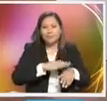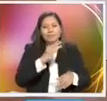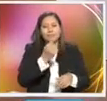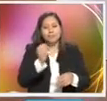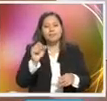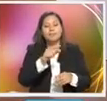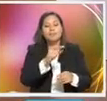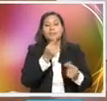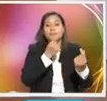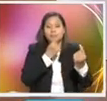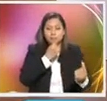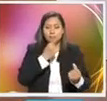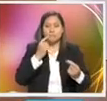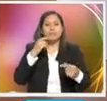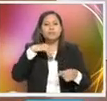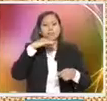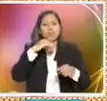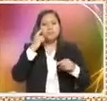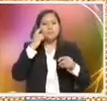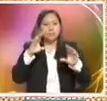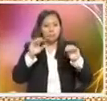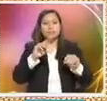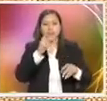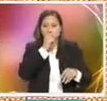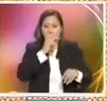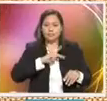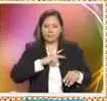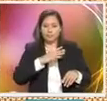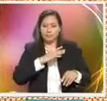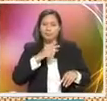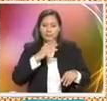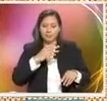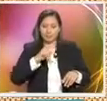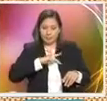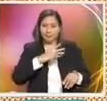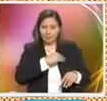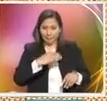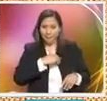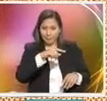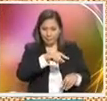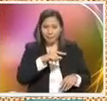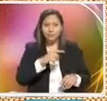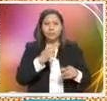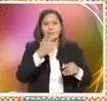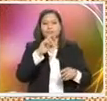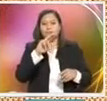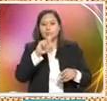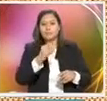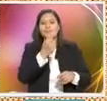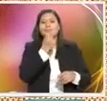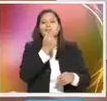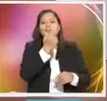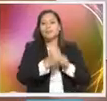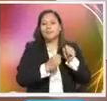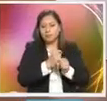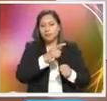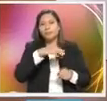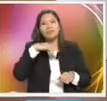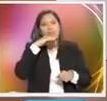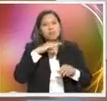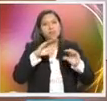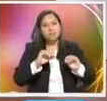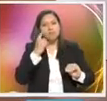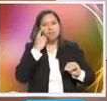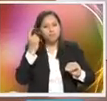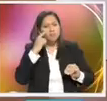tienes un chiquito con autismo, eres madre de un chiquito con autismo. Madre de Gerardo, un chiquito de 7 años con autismo. ¿Cuándo supiste que Gerardo